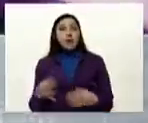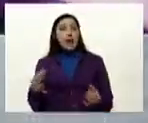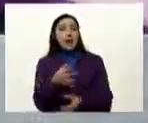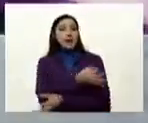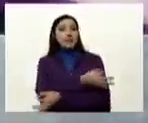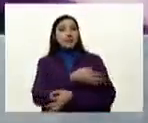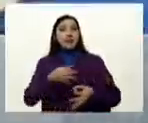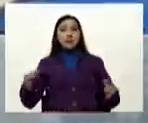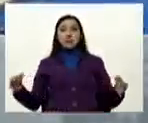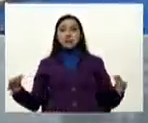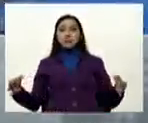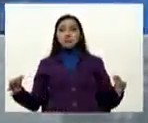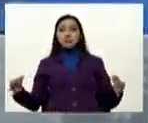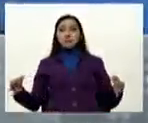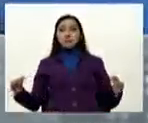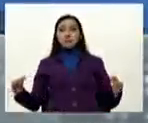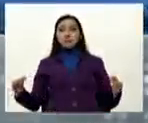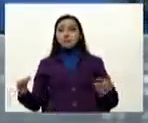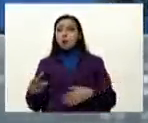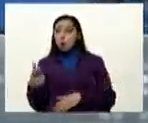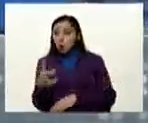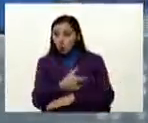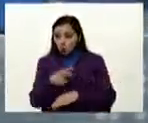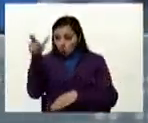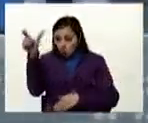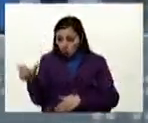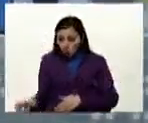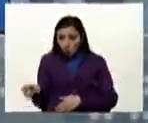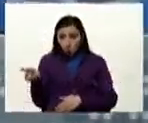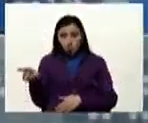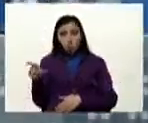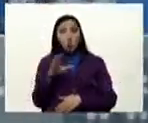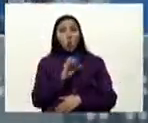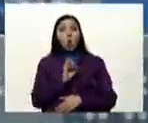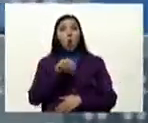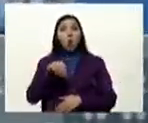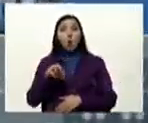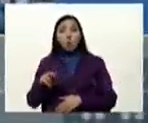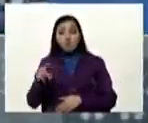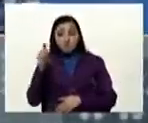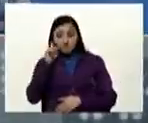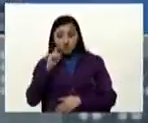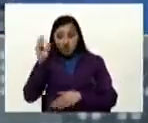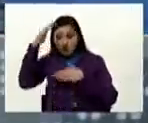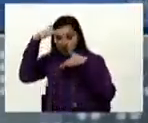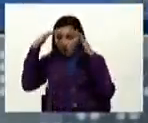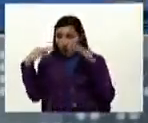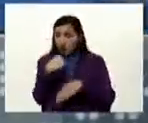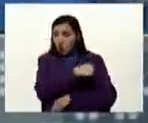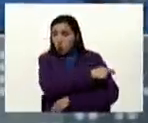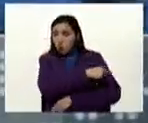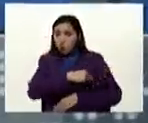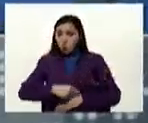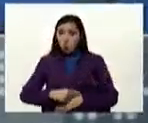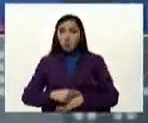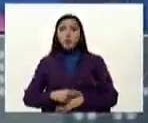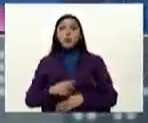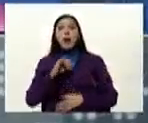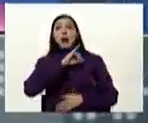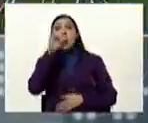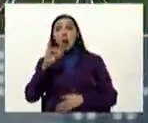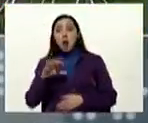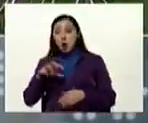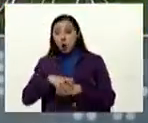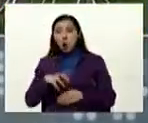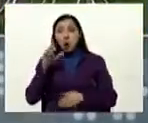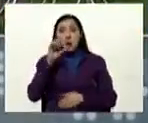Excelente, excelente. Gobernador Omar Prieto allá, en la materno infantil del Marite. El Marite lleva el